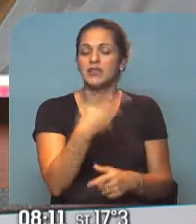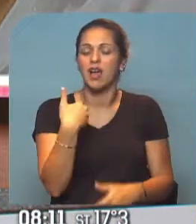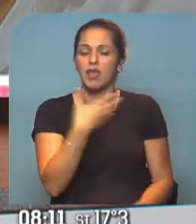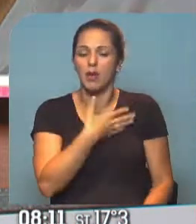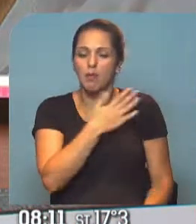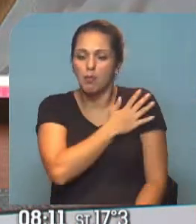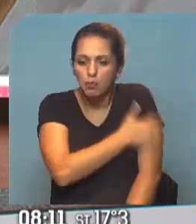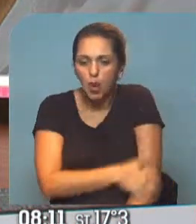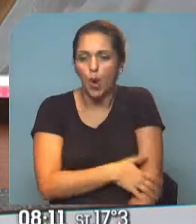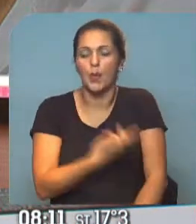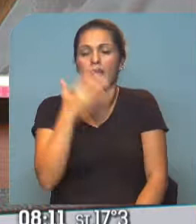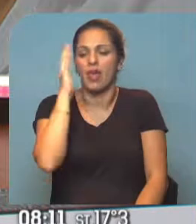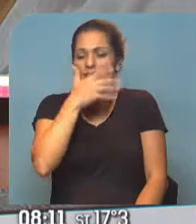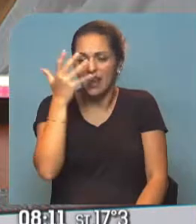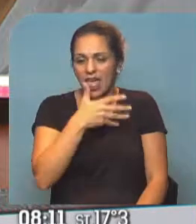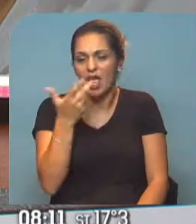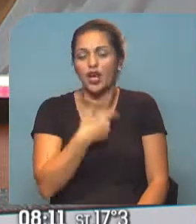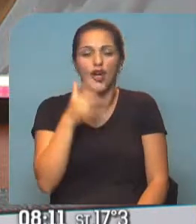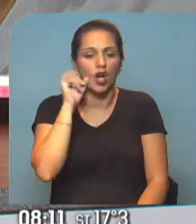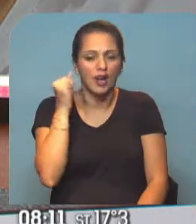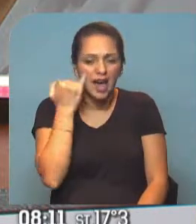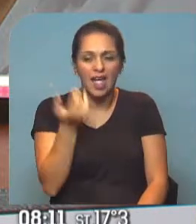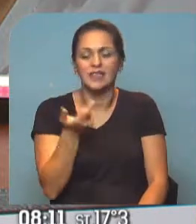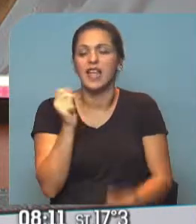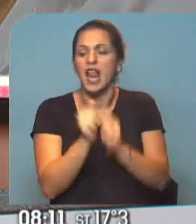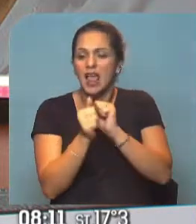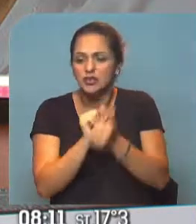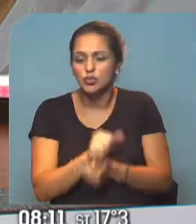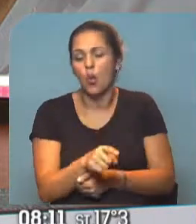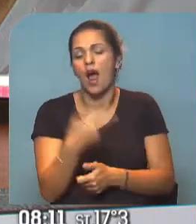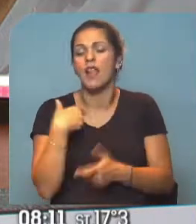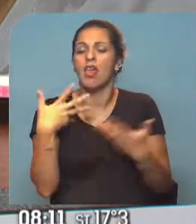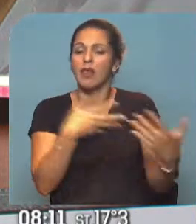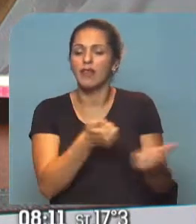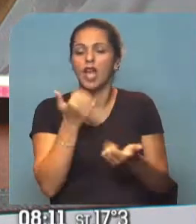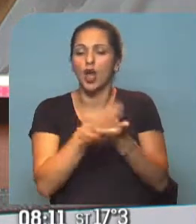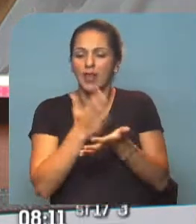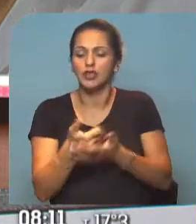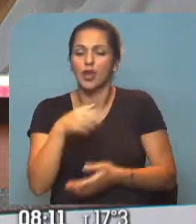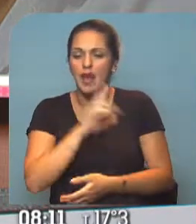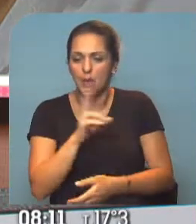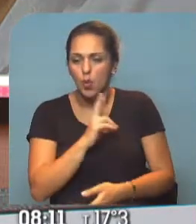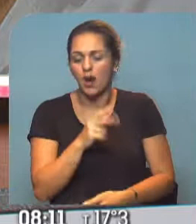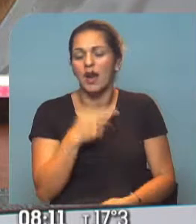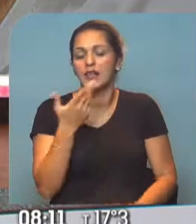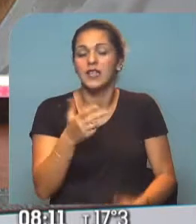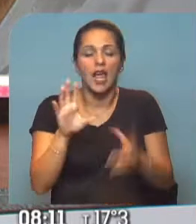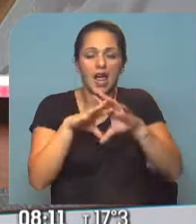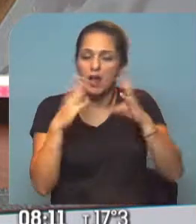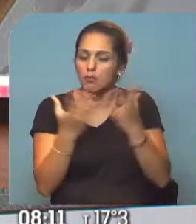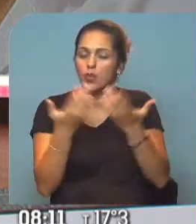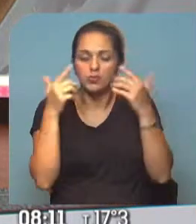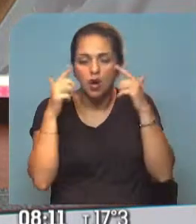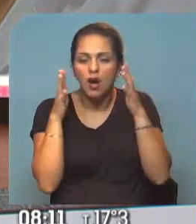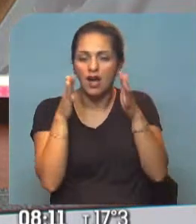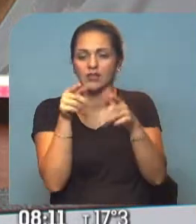negros, los gays, las lesbianas, los habitantes de las favelas, los derechos de las mujeres. Bueno, está el mundo entero prestando